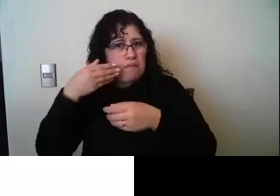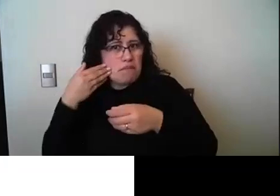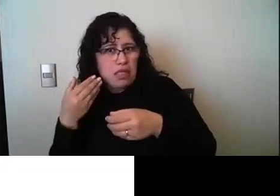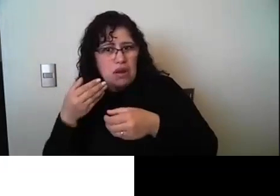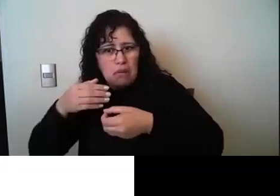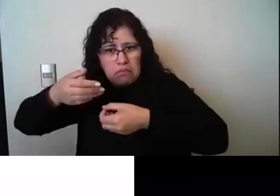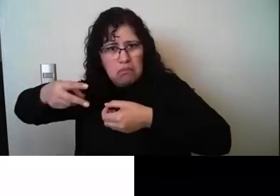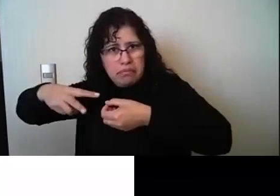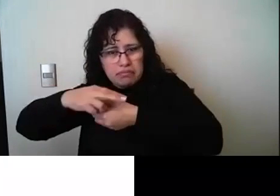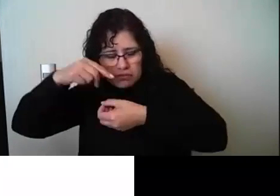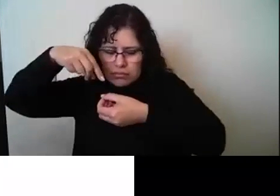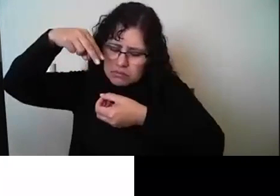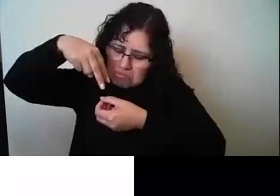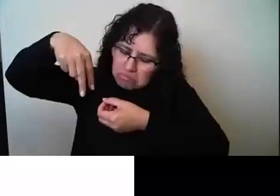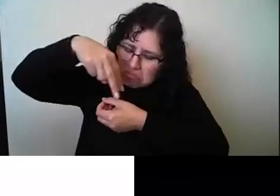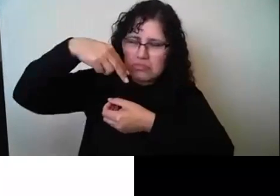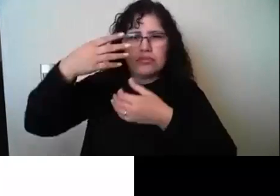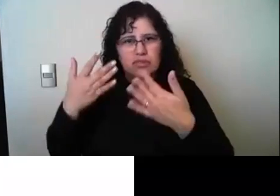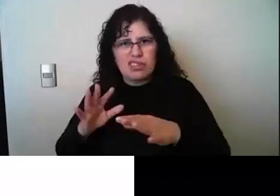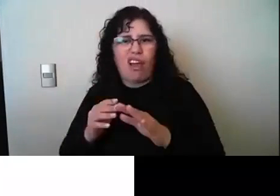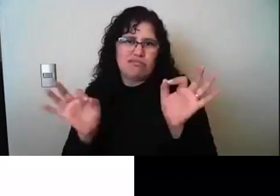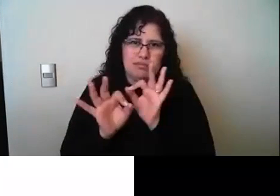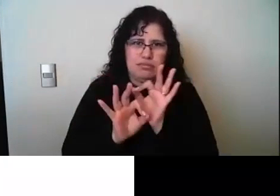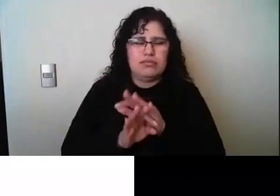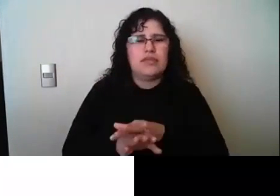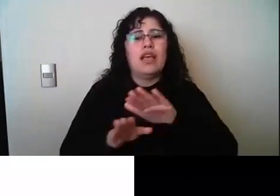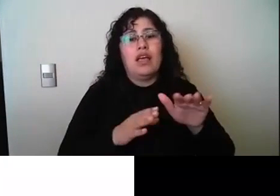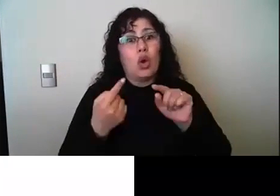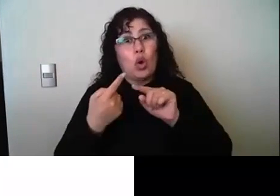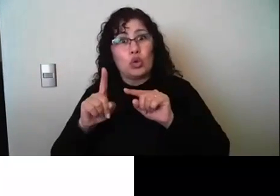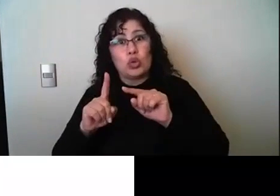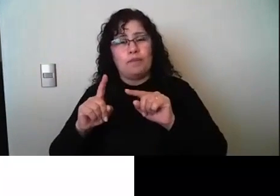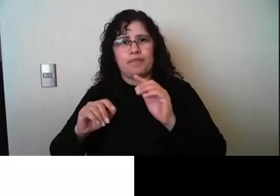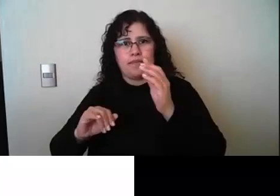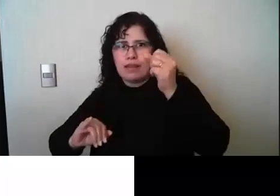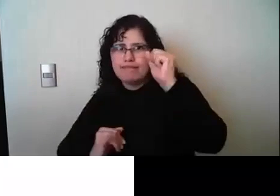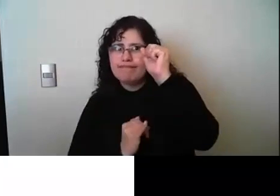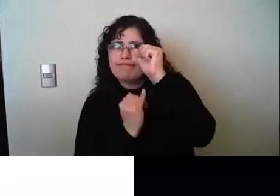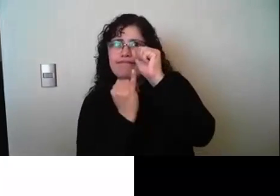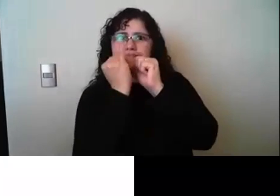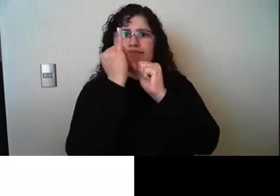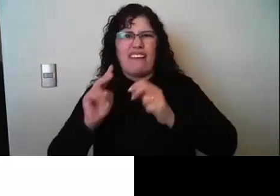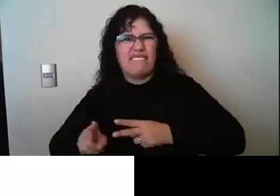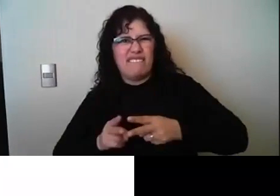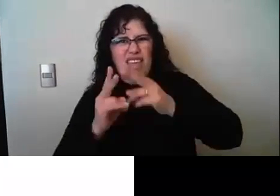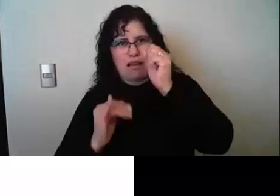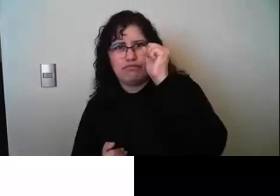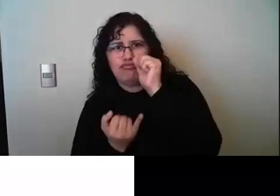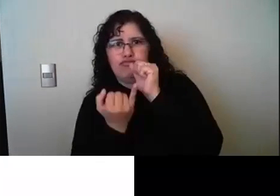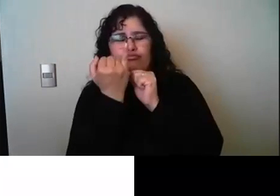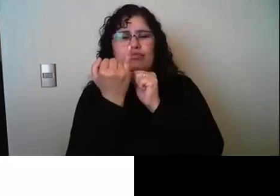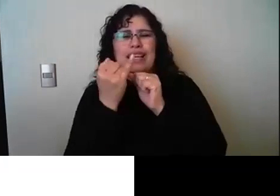y la vía a través ascendente de la sensibilidad general, estamos hablando de este